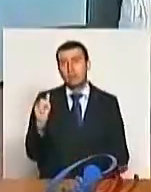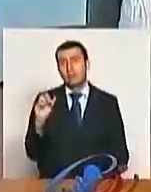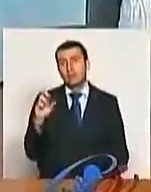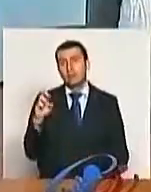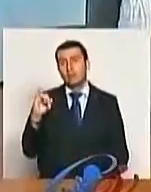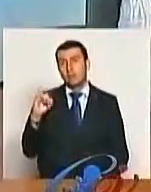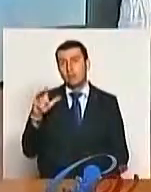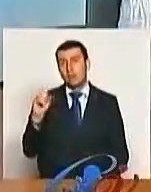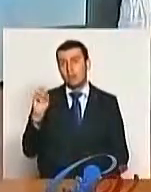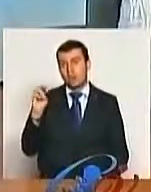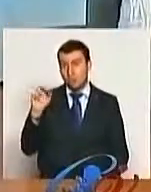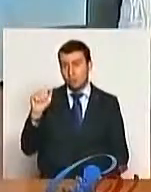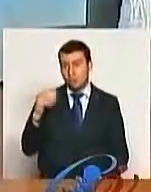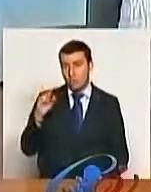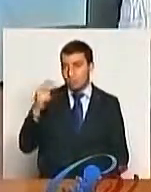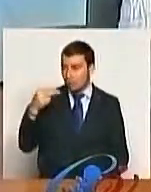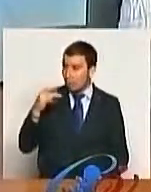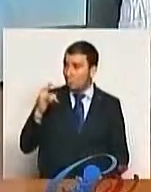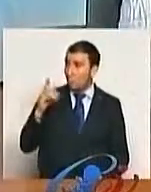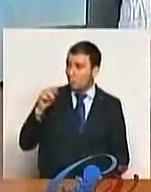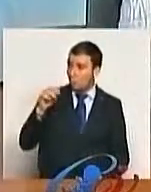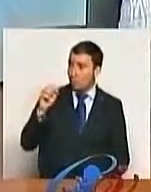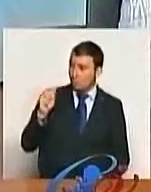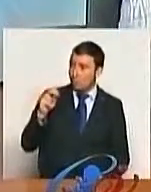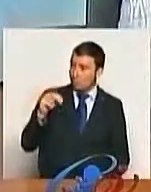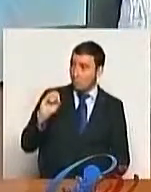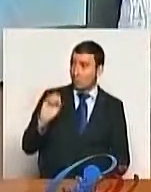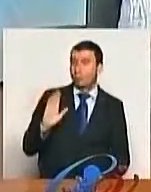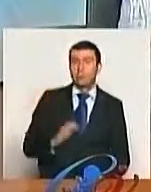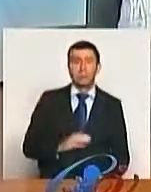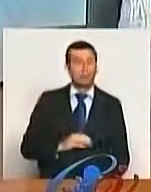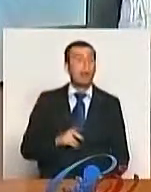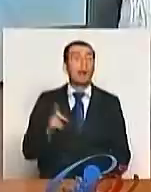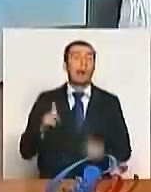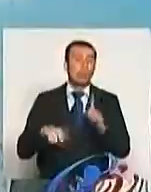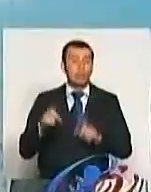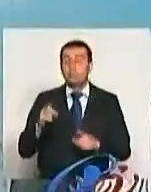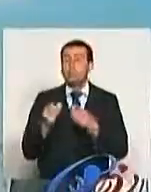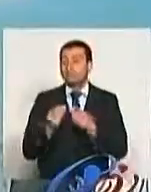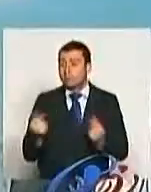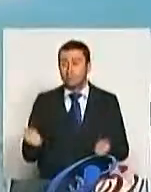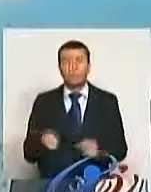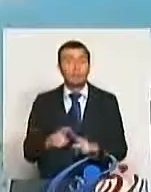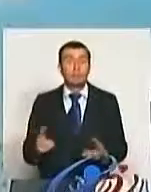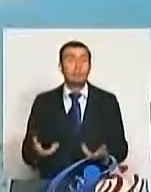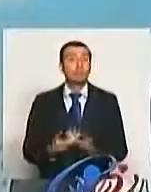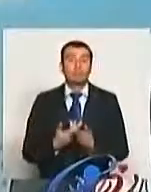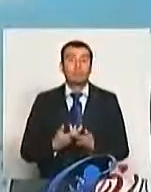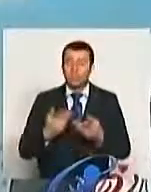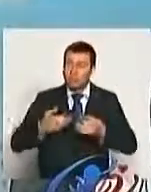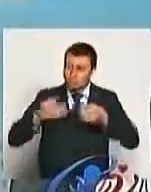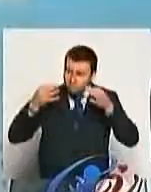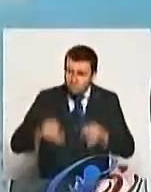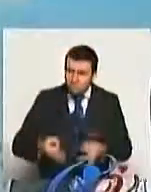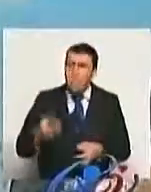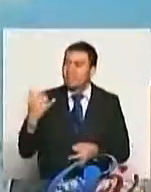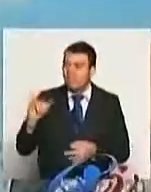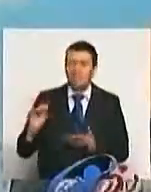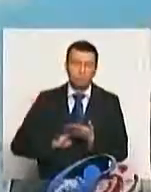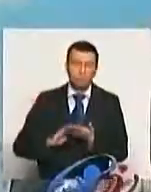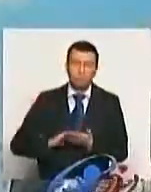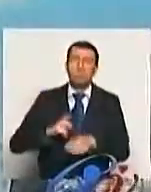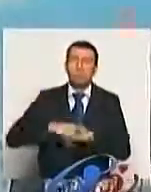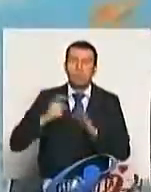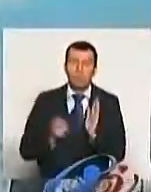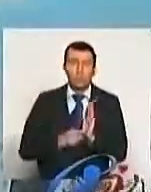alivian. Hay otras que se alivian, pero uno no sabe cuáles van a quedar. O sea, no se les puede dar una alta definitiva, sino que la